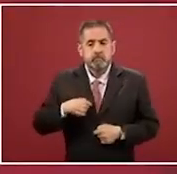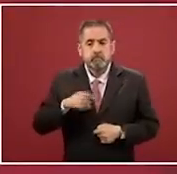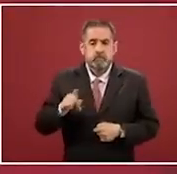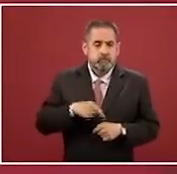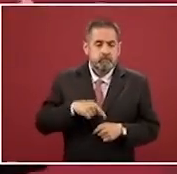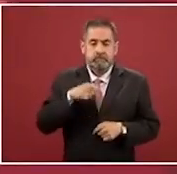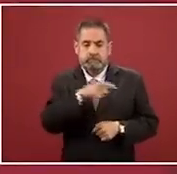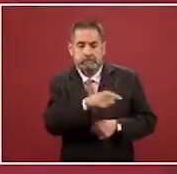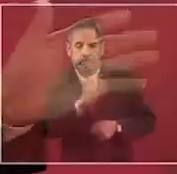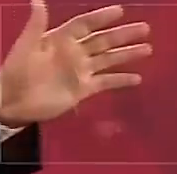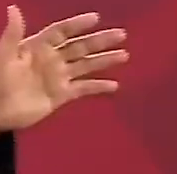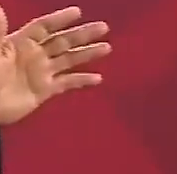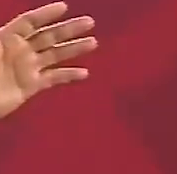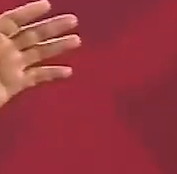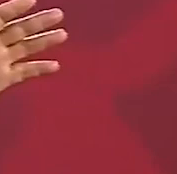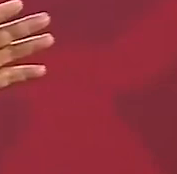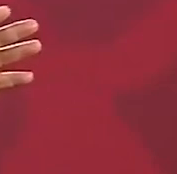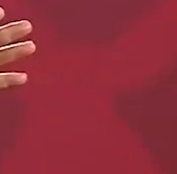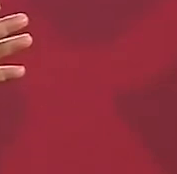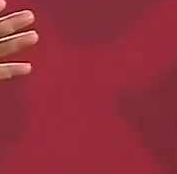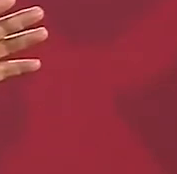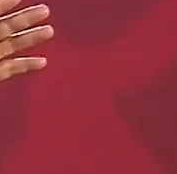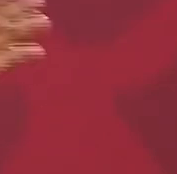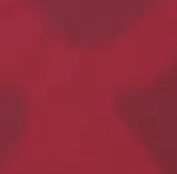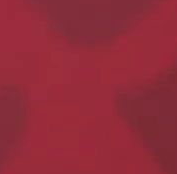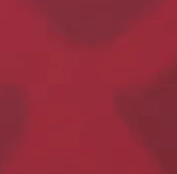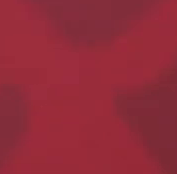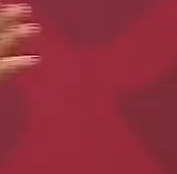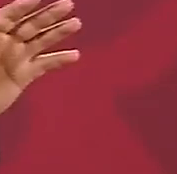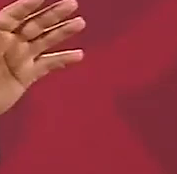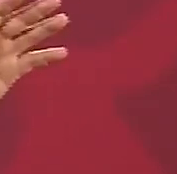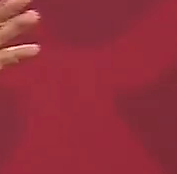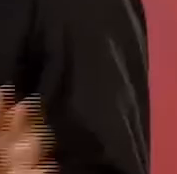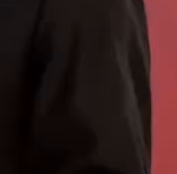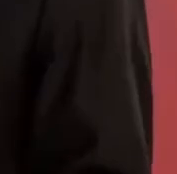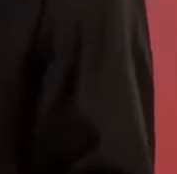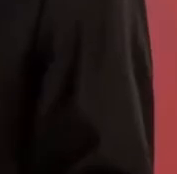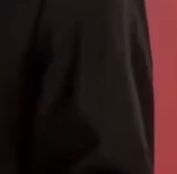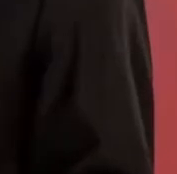sudar calenturas ajenas, que nadie se equivoque,